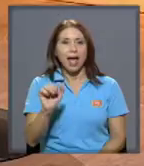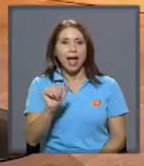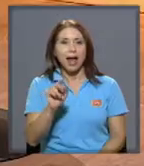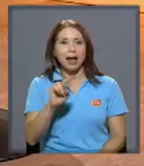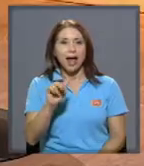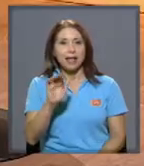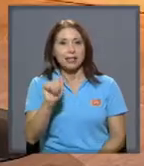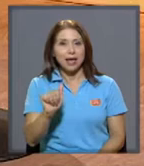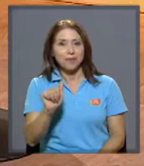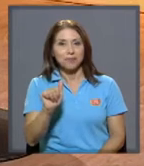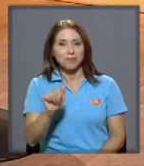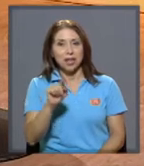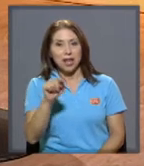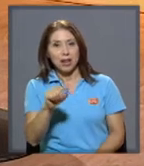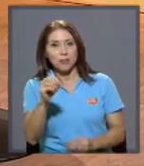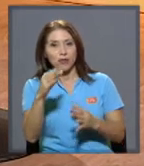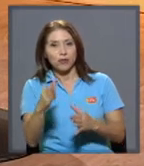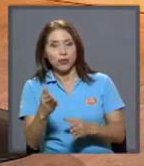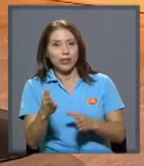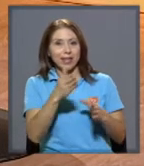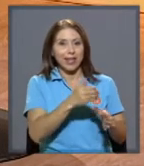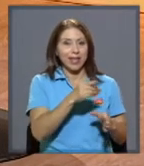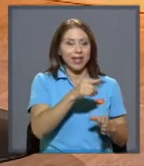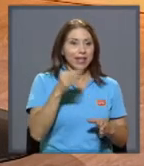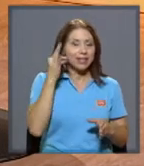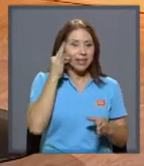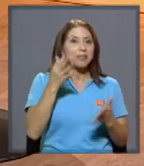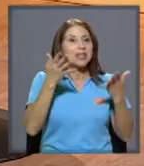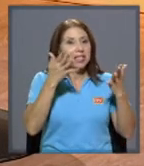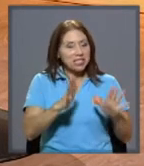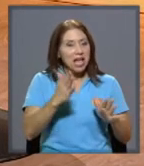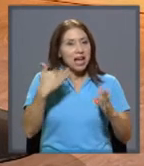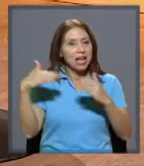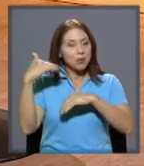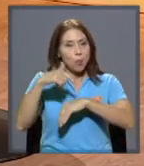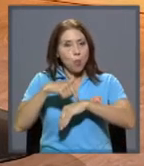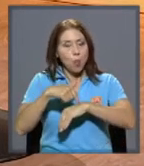que ya era una muy conocedora,